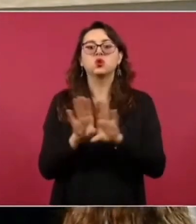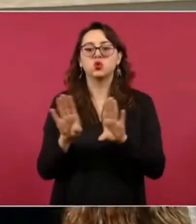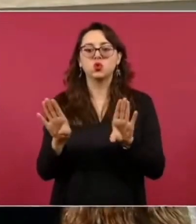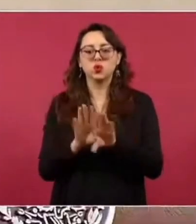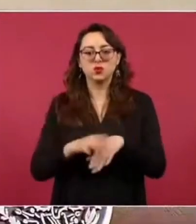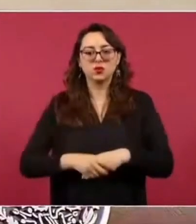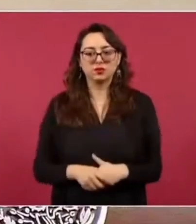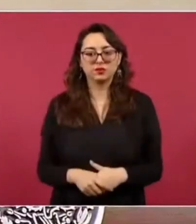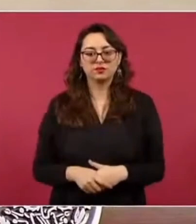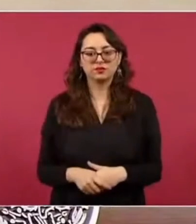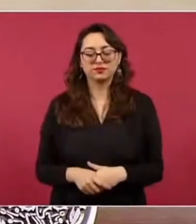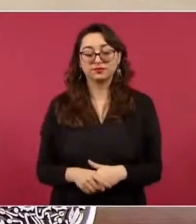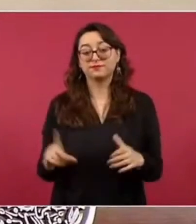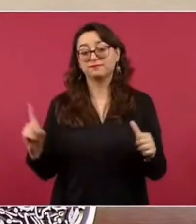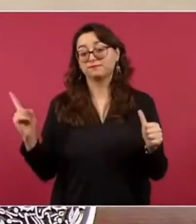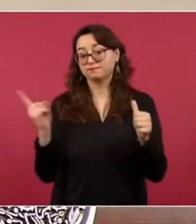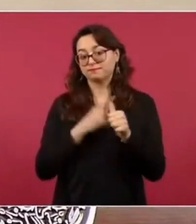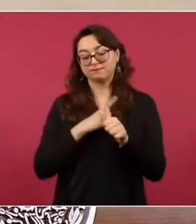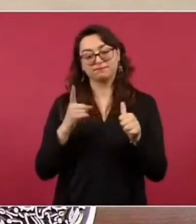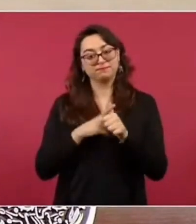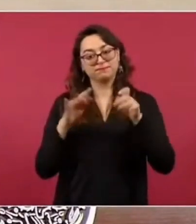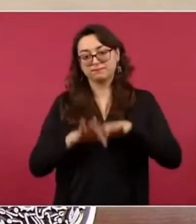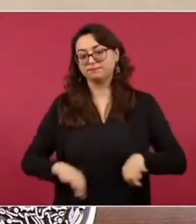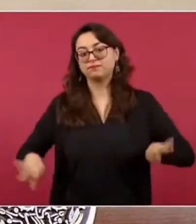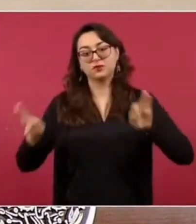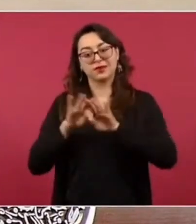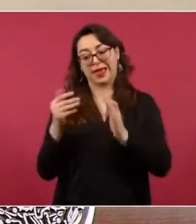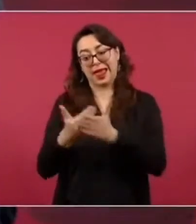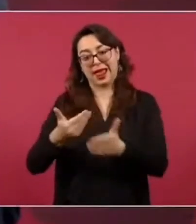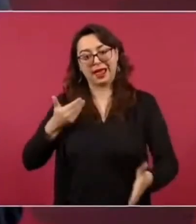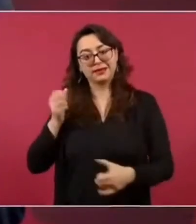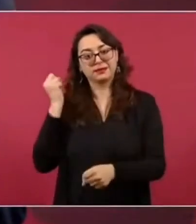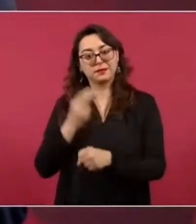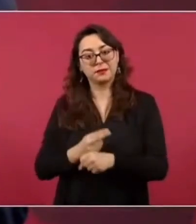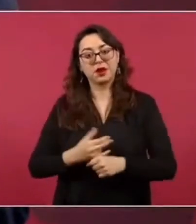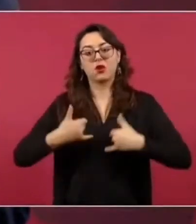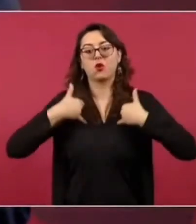Primero, atención a los jóvenes,